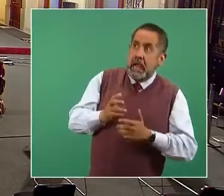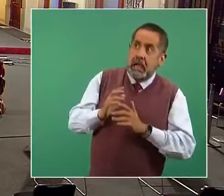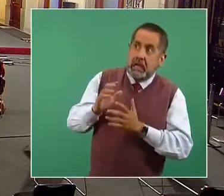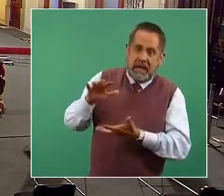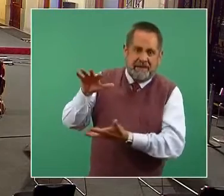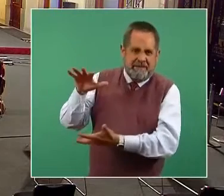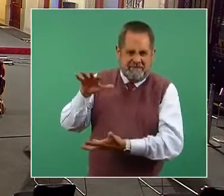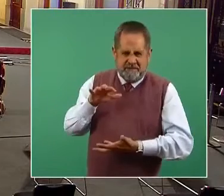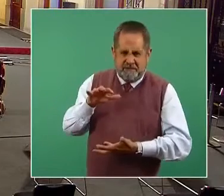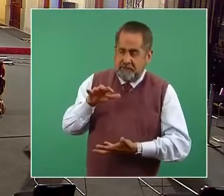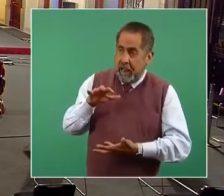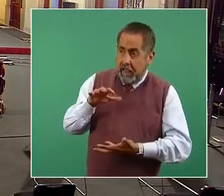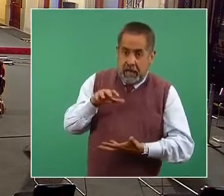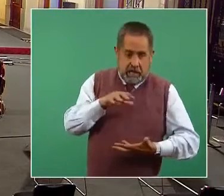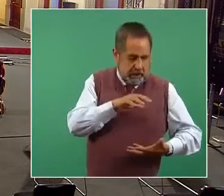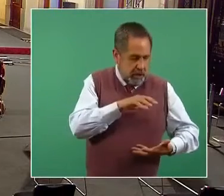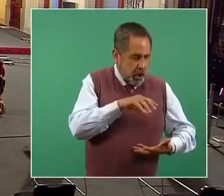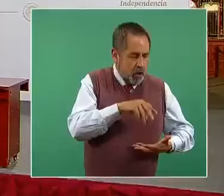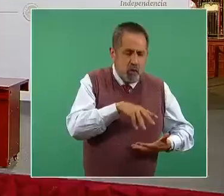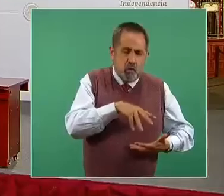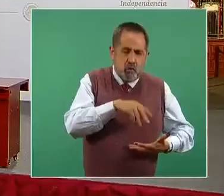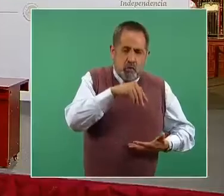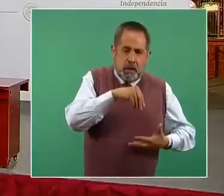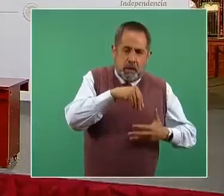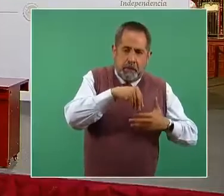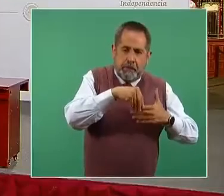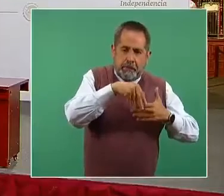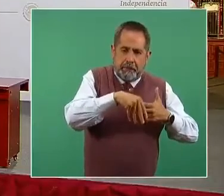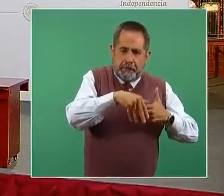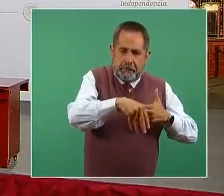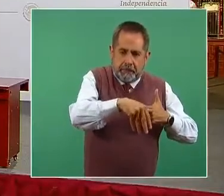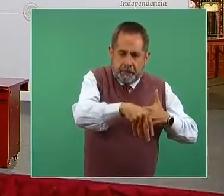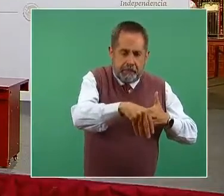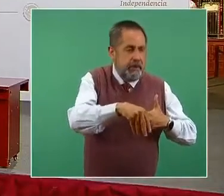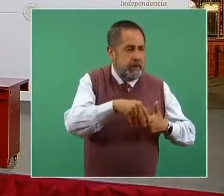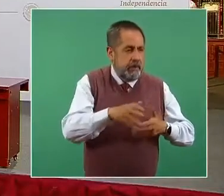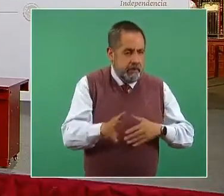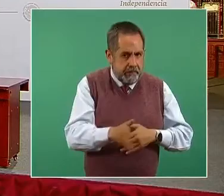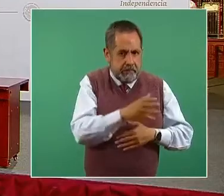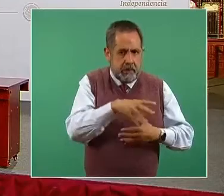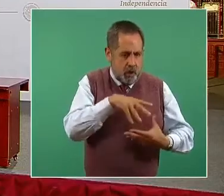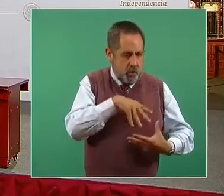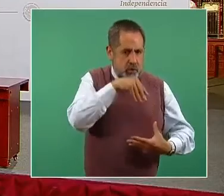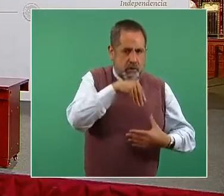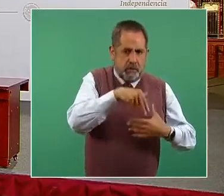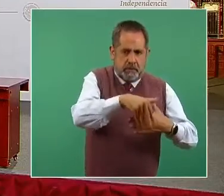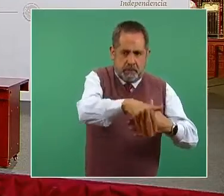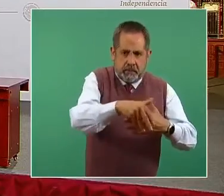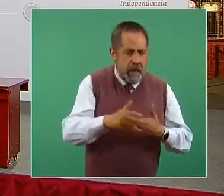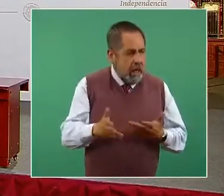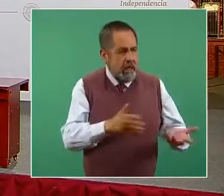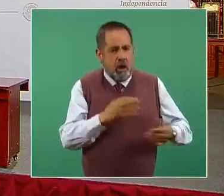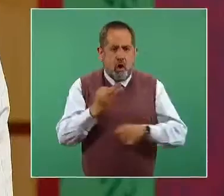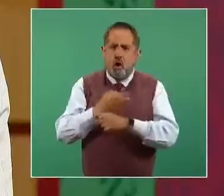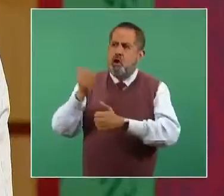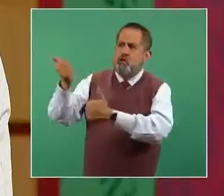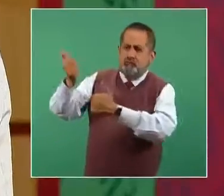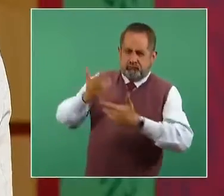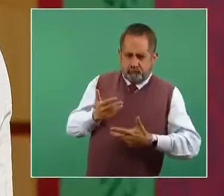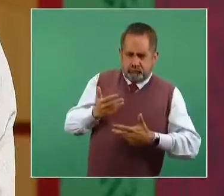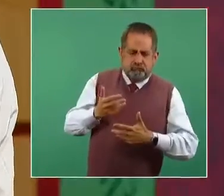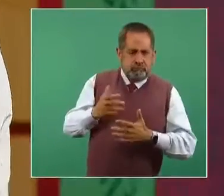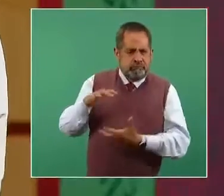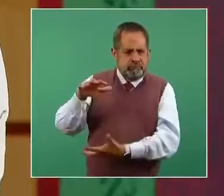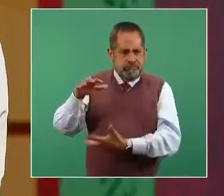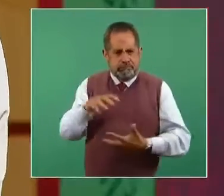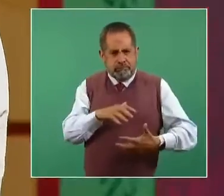granel. En un momento dado es útil avanzar en tenerlo físicamente en México. Parte del producto que llega a